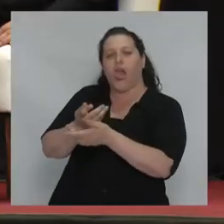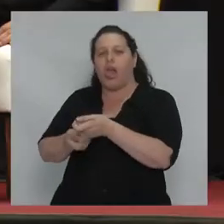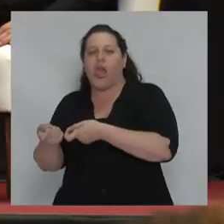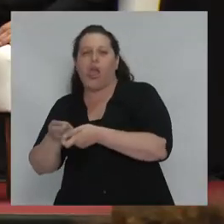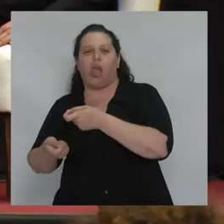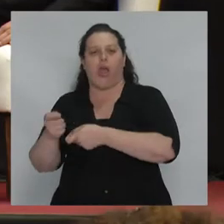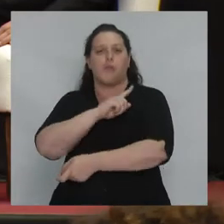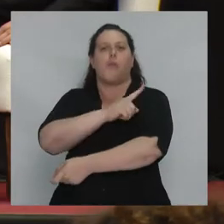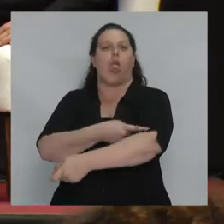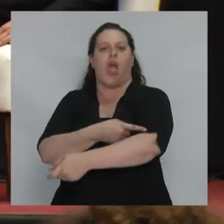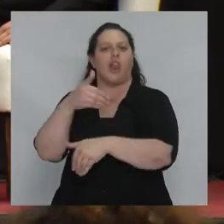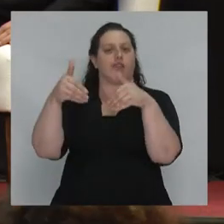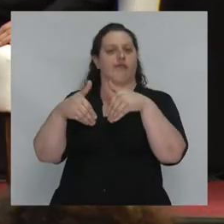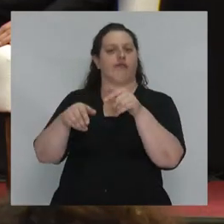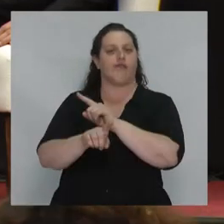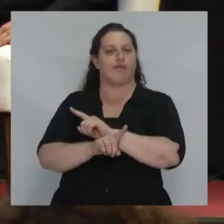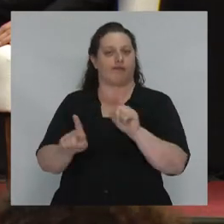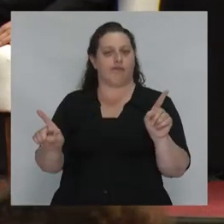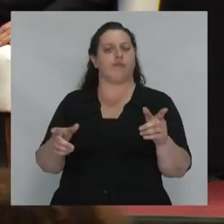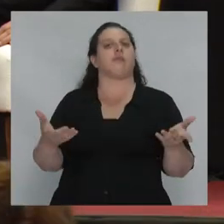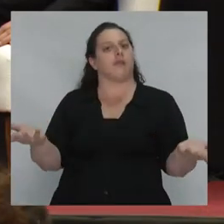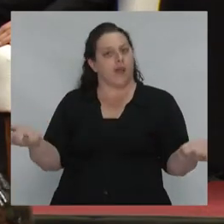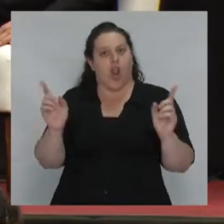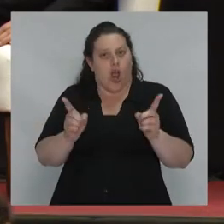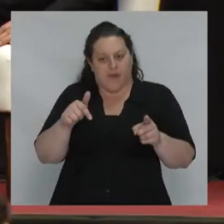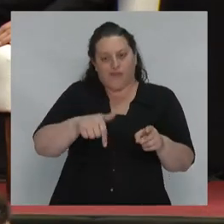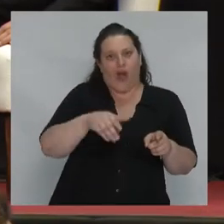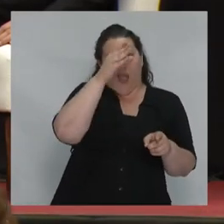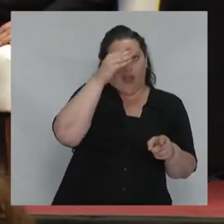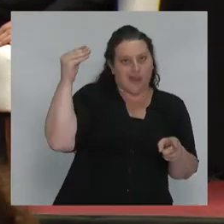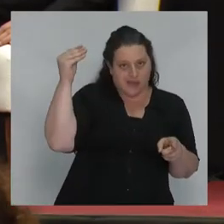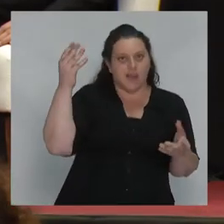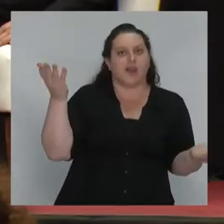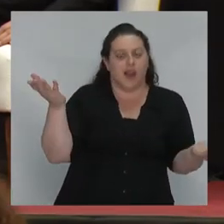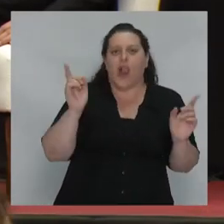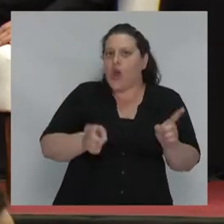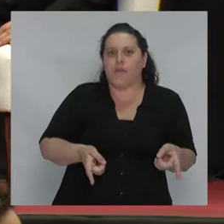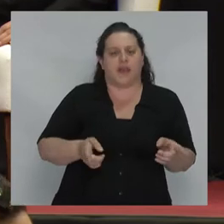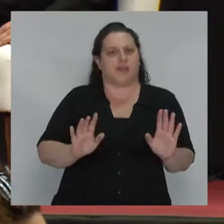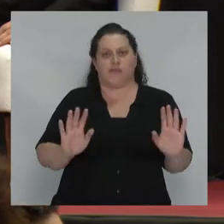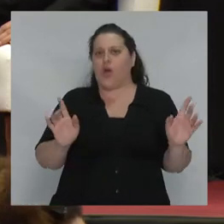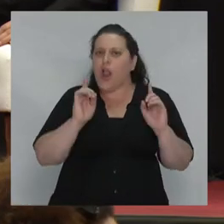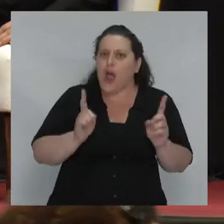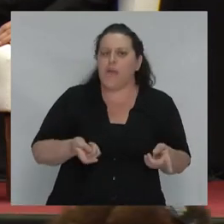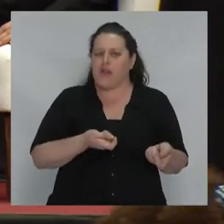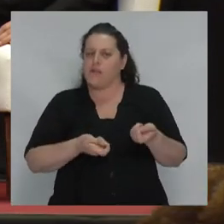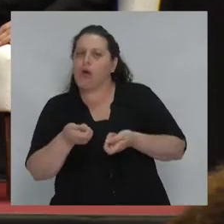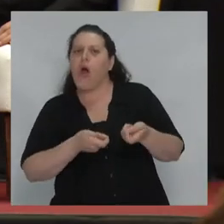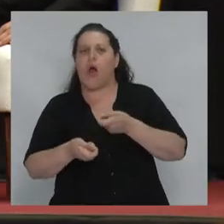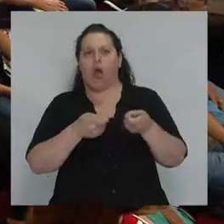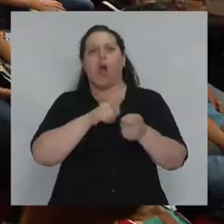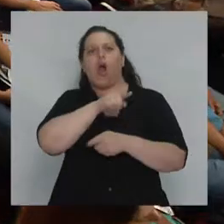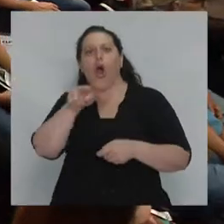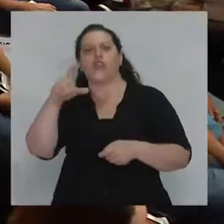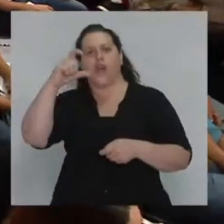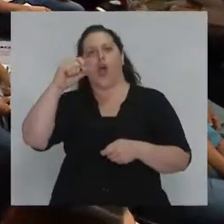fácticos, que es la misma que le están haciendo aquí a Cristina Kirchner, es la misma que le están haciendo a